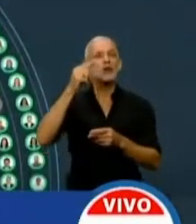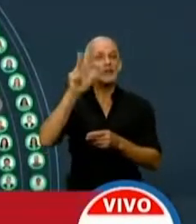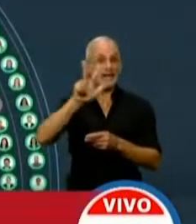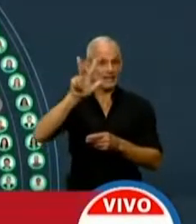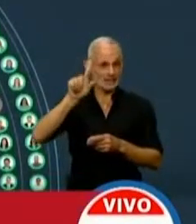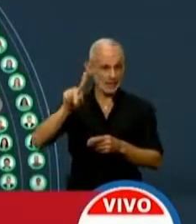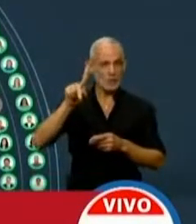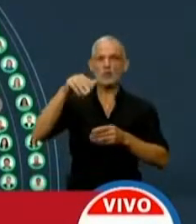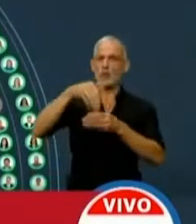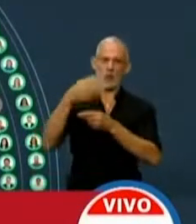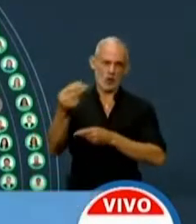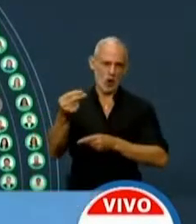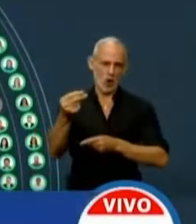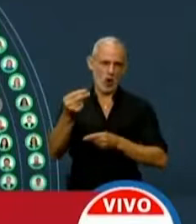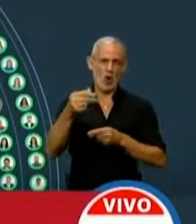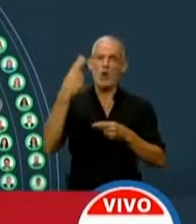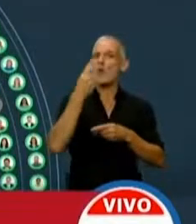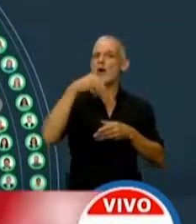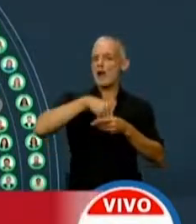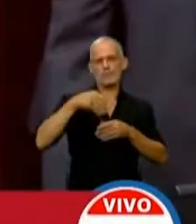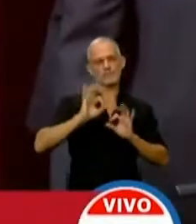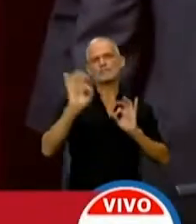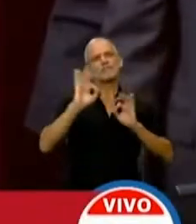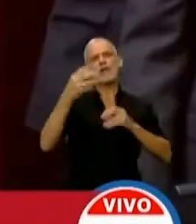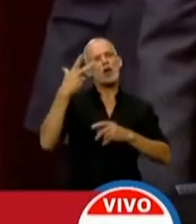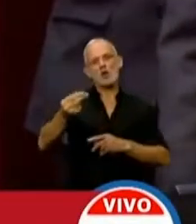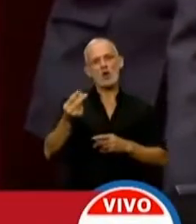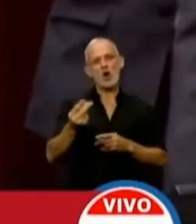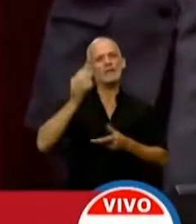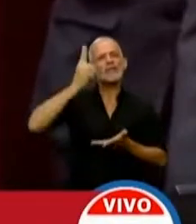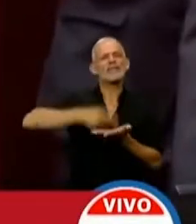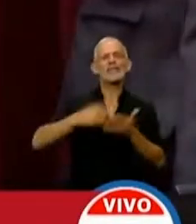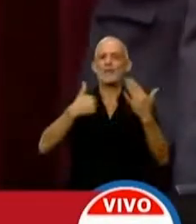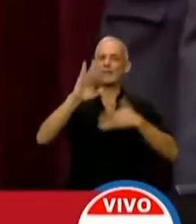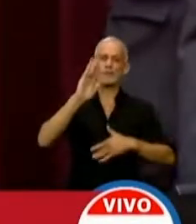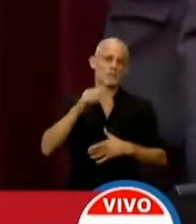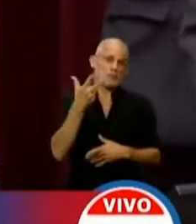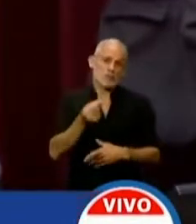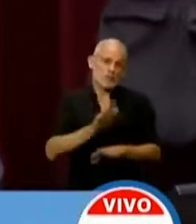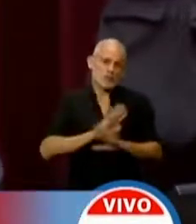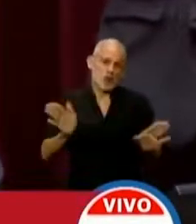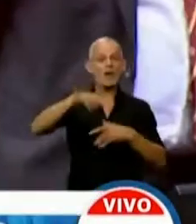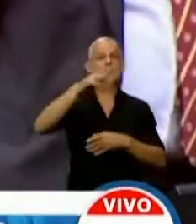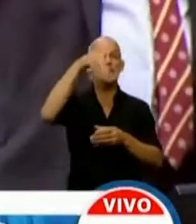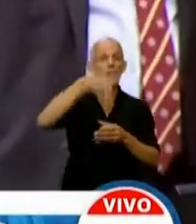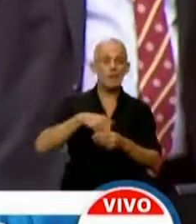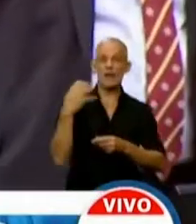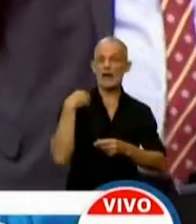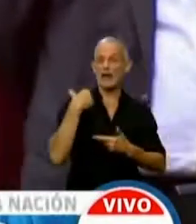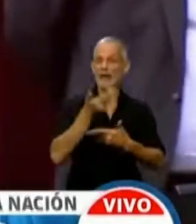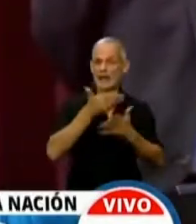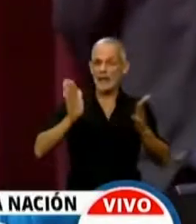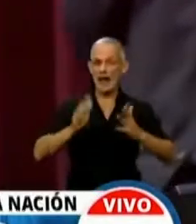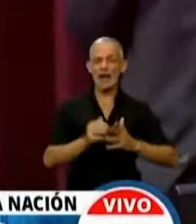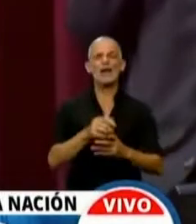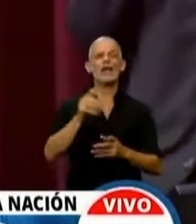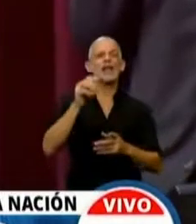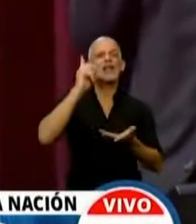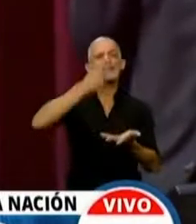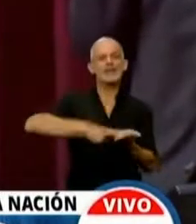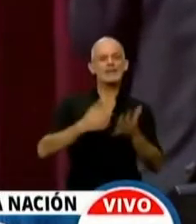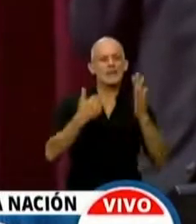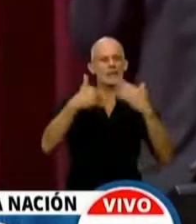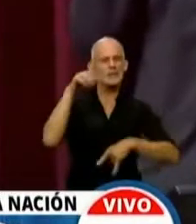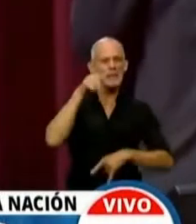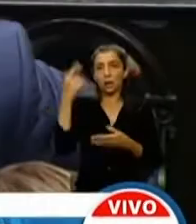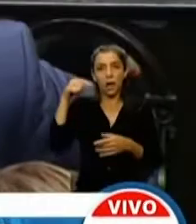además complicado, porque ayer nos enteramos de que la Reserva Federal, que es el Banco Central de Estados Unidos, decidió, por la inflación que tiene, empezar a aumentar